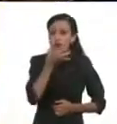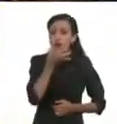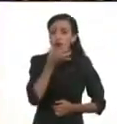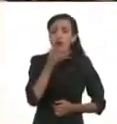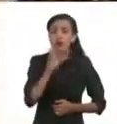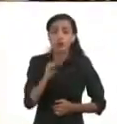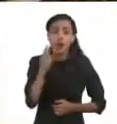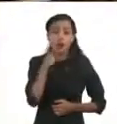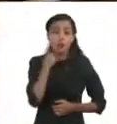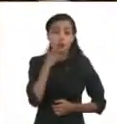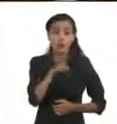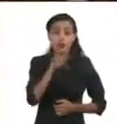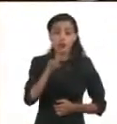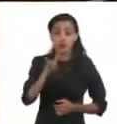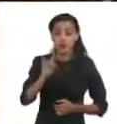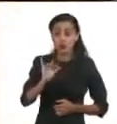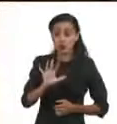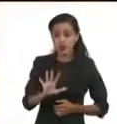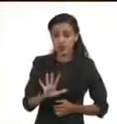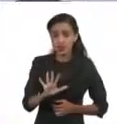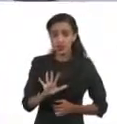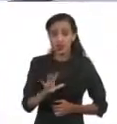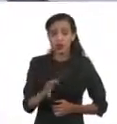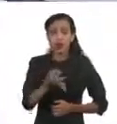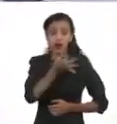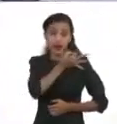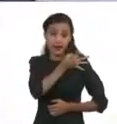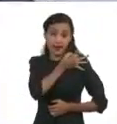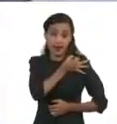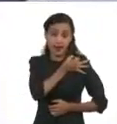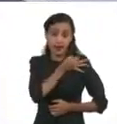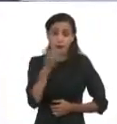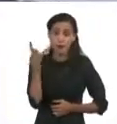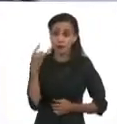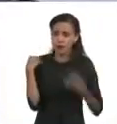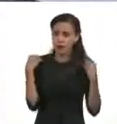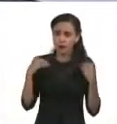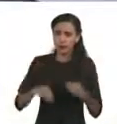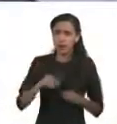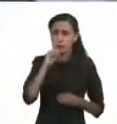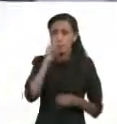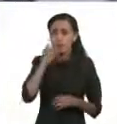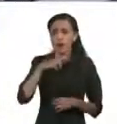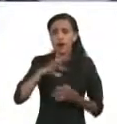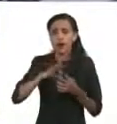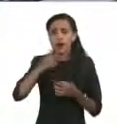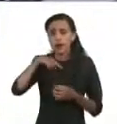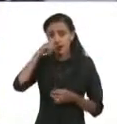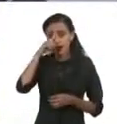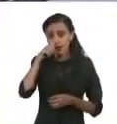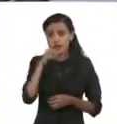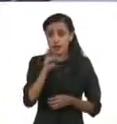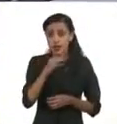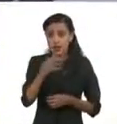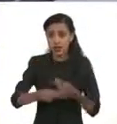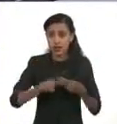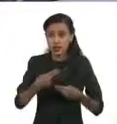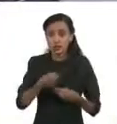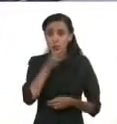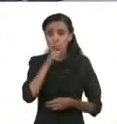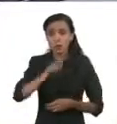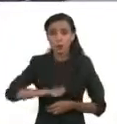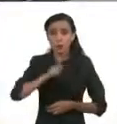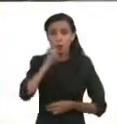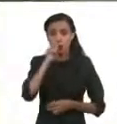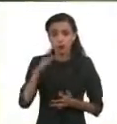en 1995 el general boliviano retirado Vargas Salinas a un periodista norteamericano del